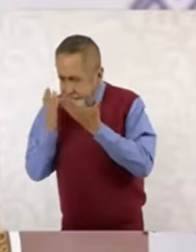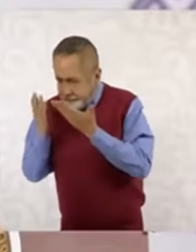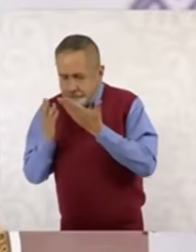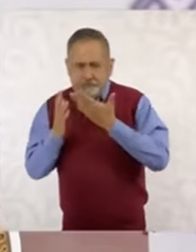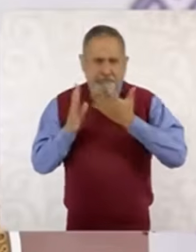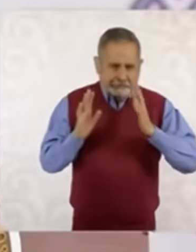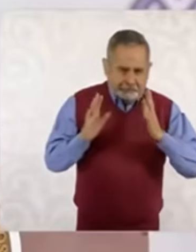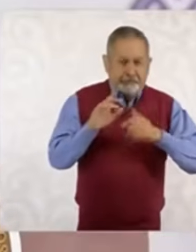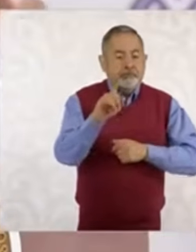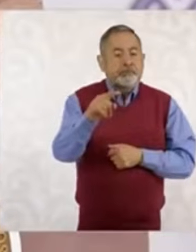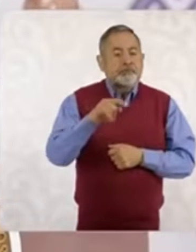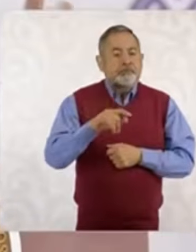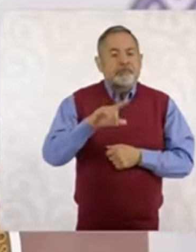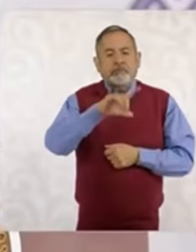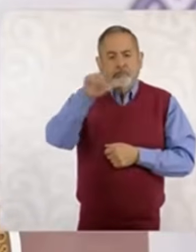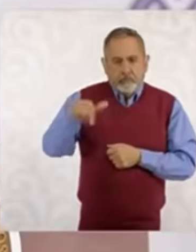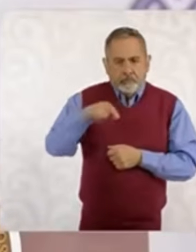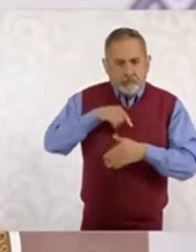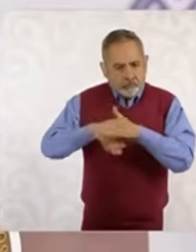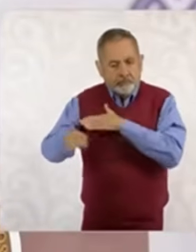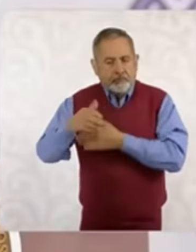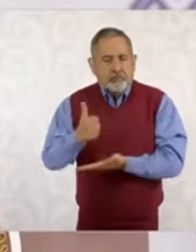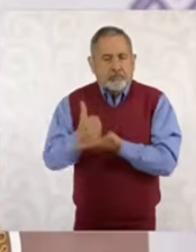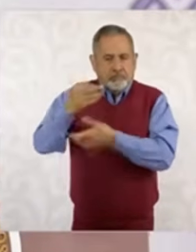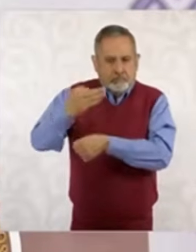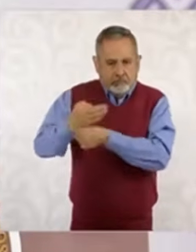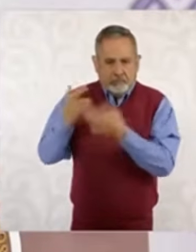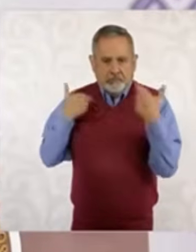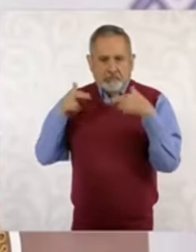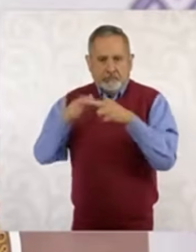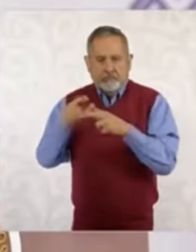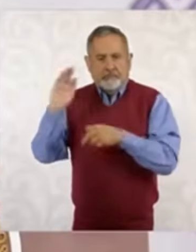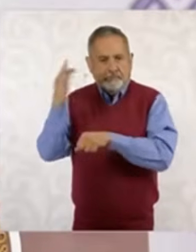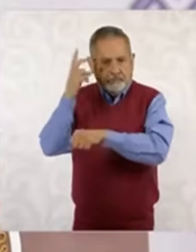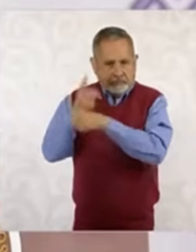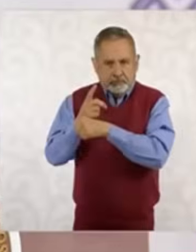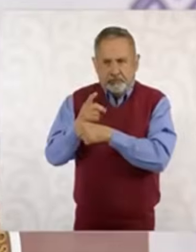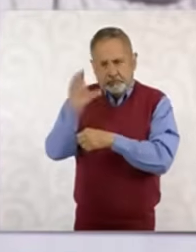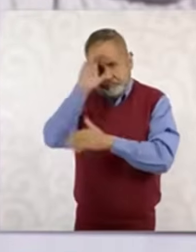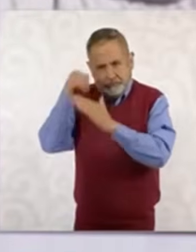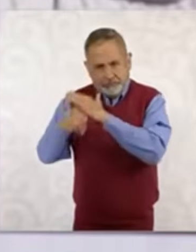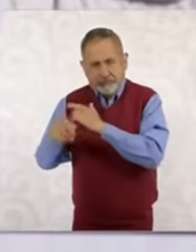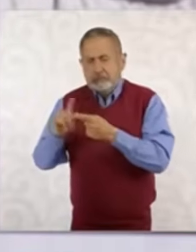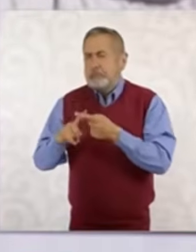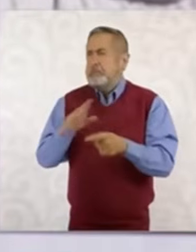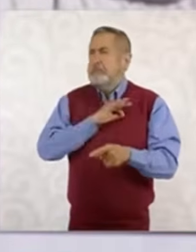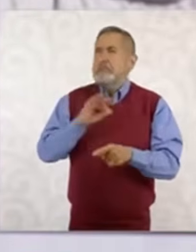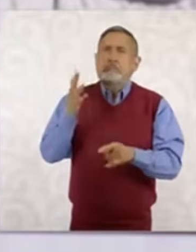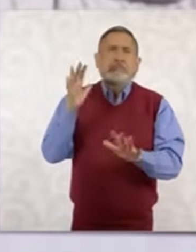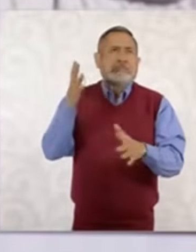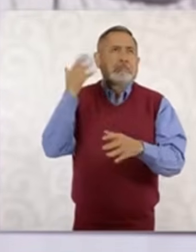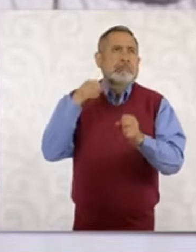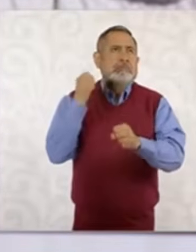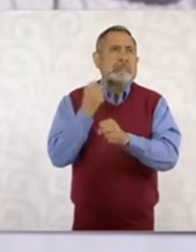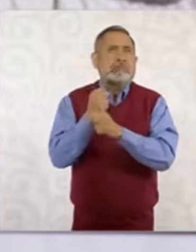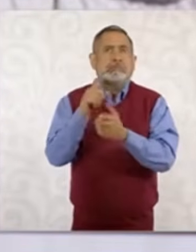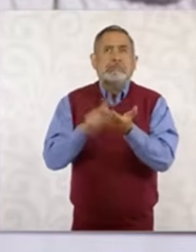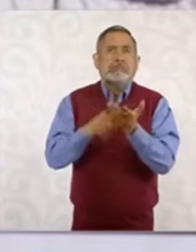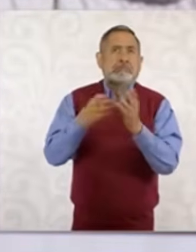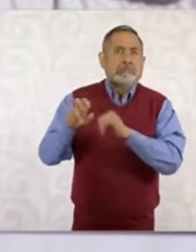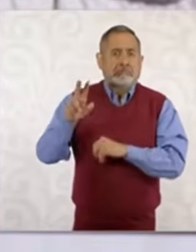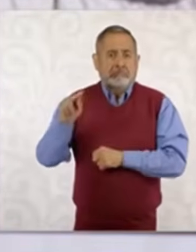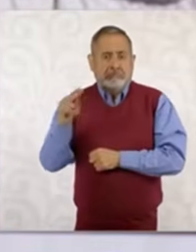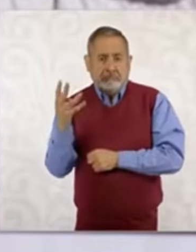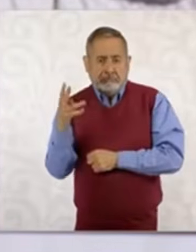Bueno, ya después fui ayudante de profesor en la Facultad de Ciencias, estamos hablando por ahí del 84,